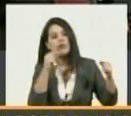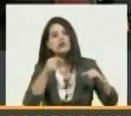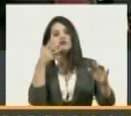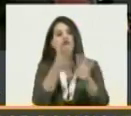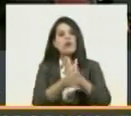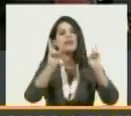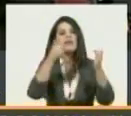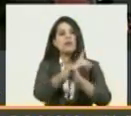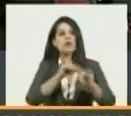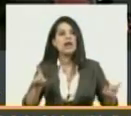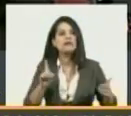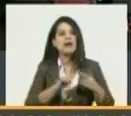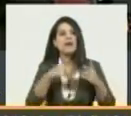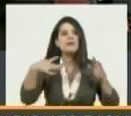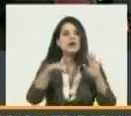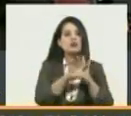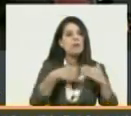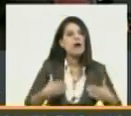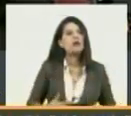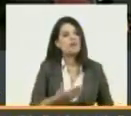democracia, sobre derechos humanos,